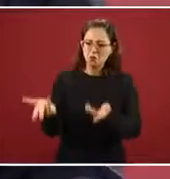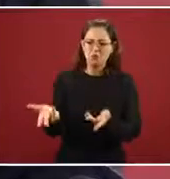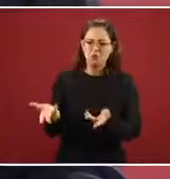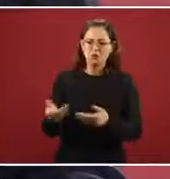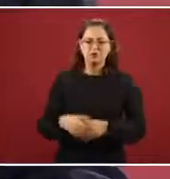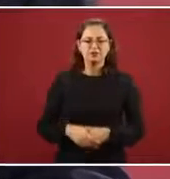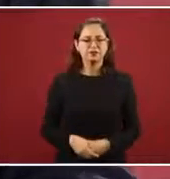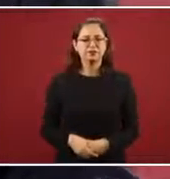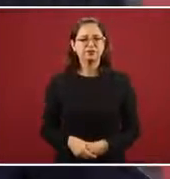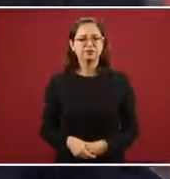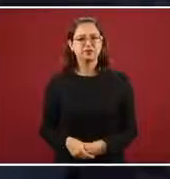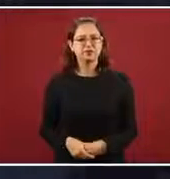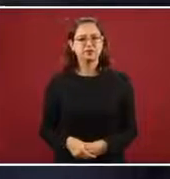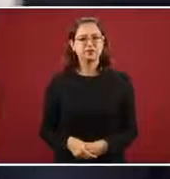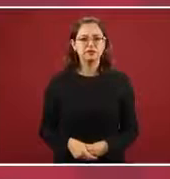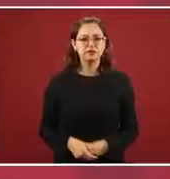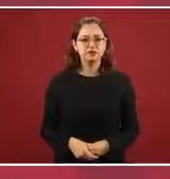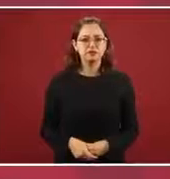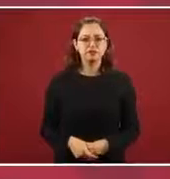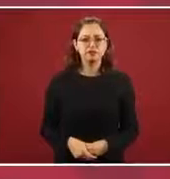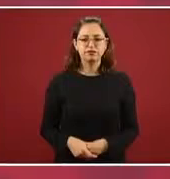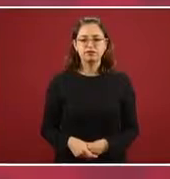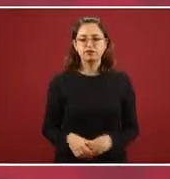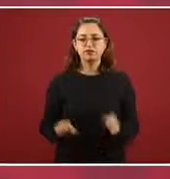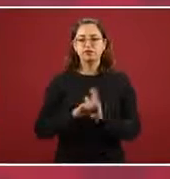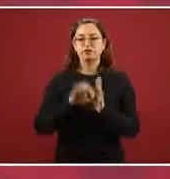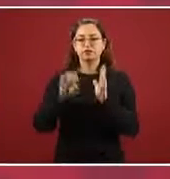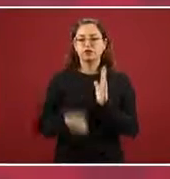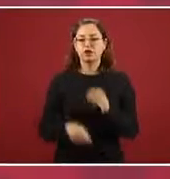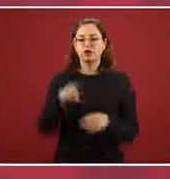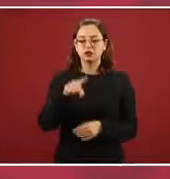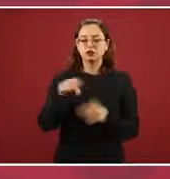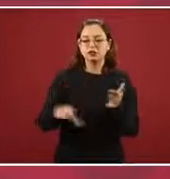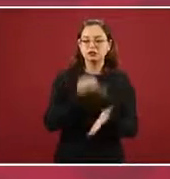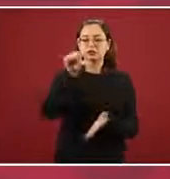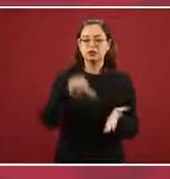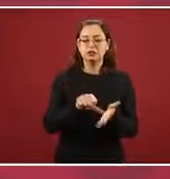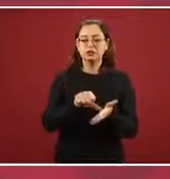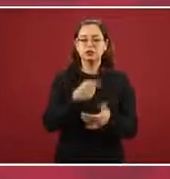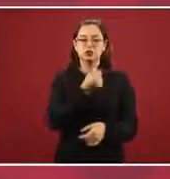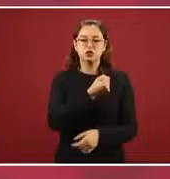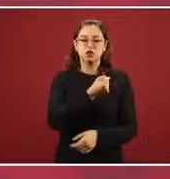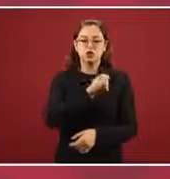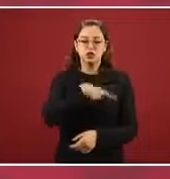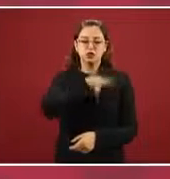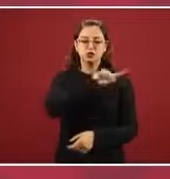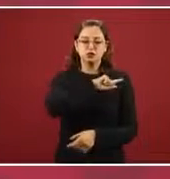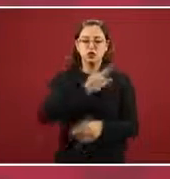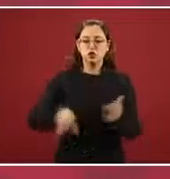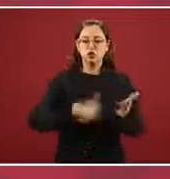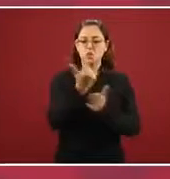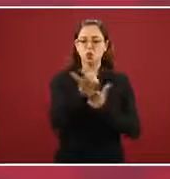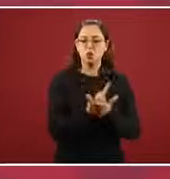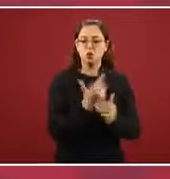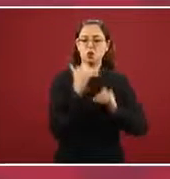Por ejemplo, en una unidad médica, en un centro de salud, el llamado cuadro básico